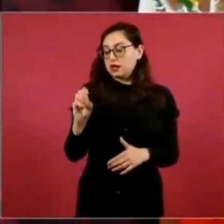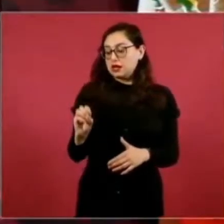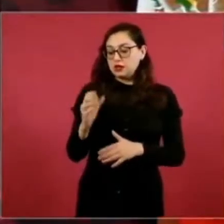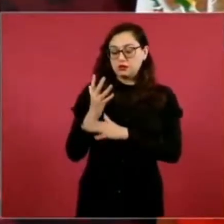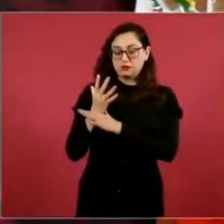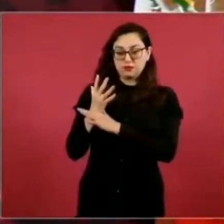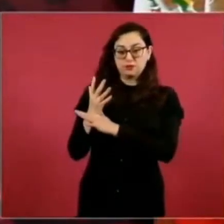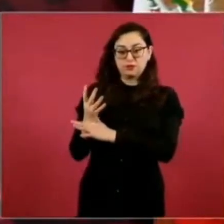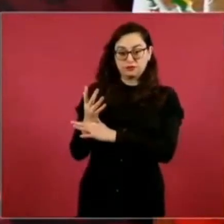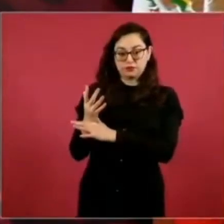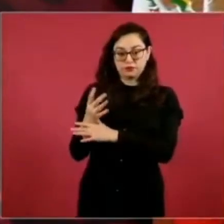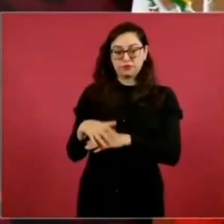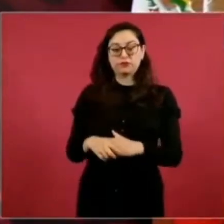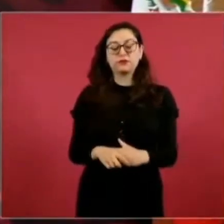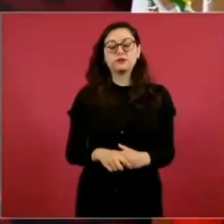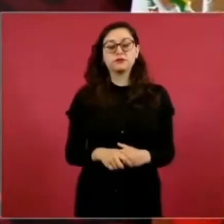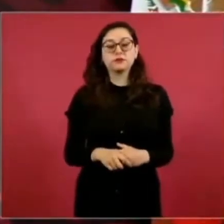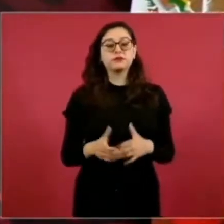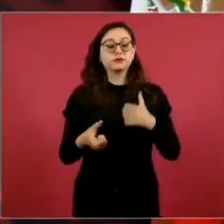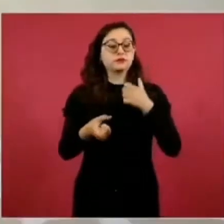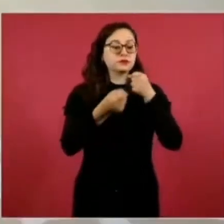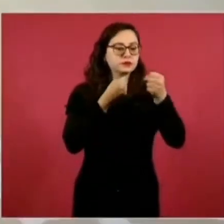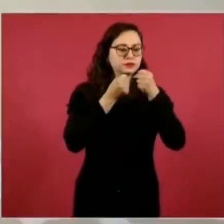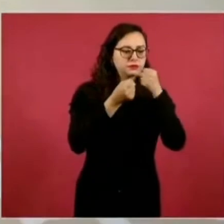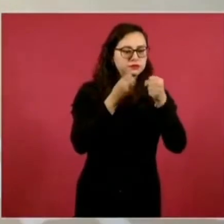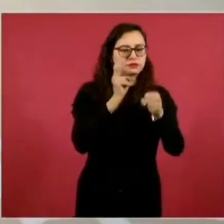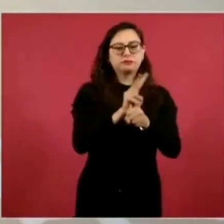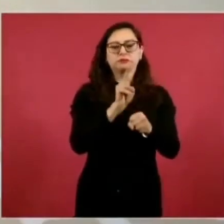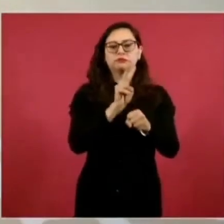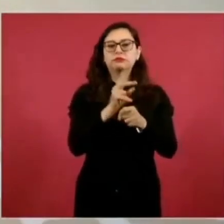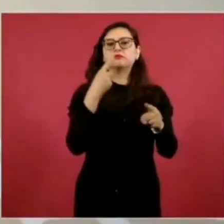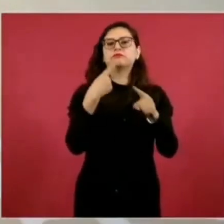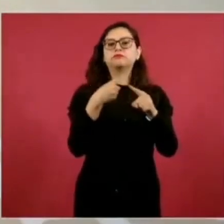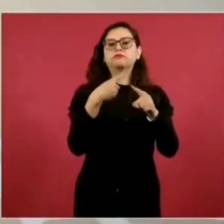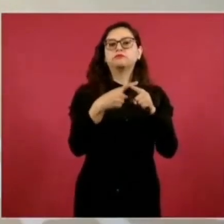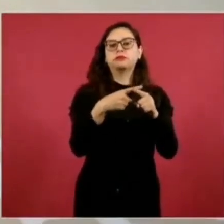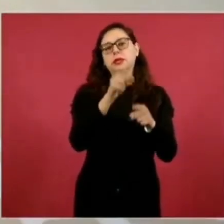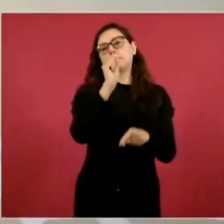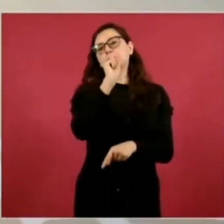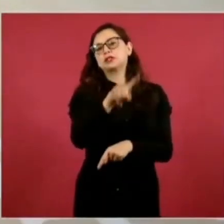cual la prensa se regula con la prensa